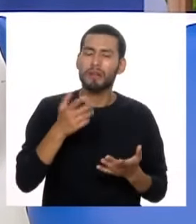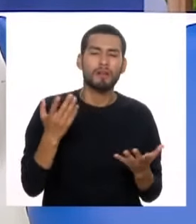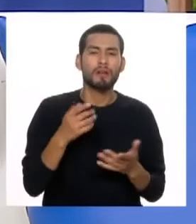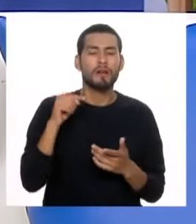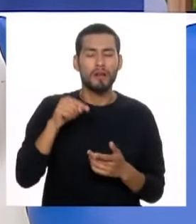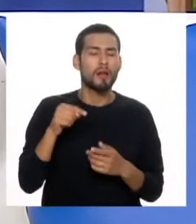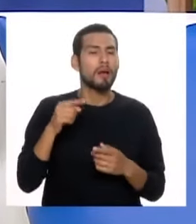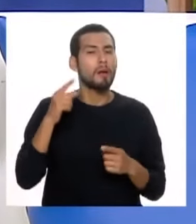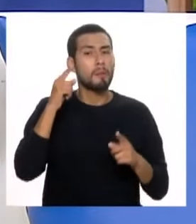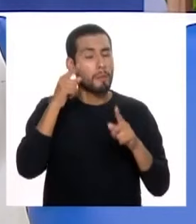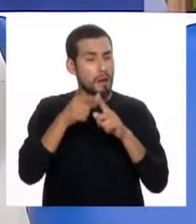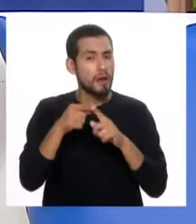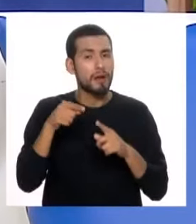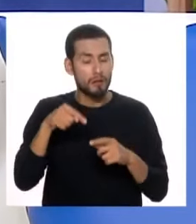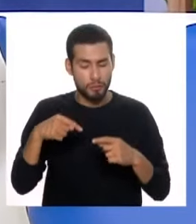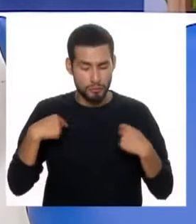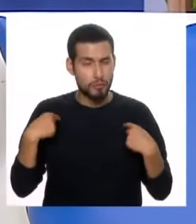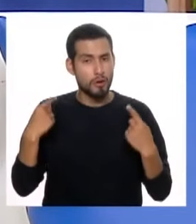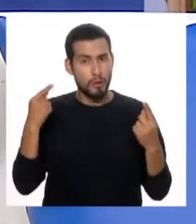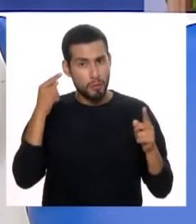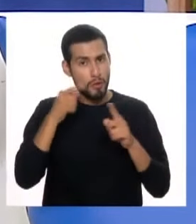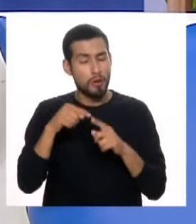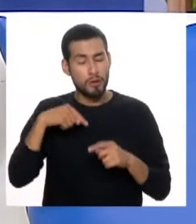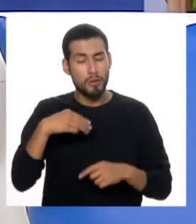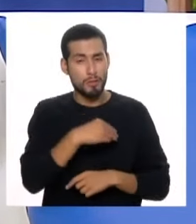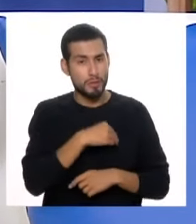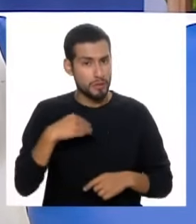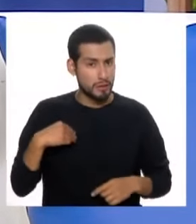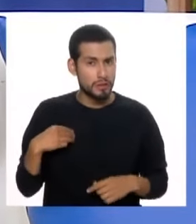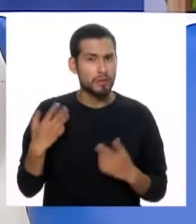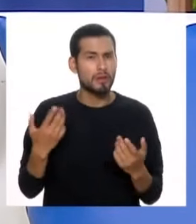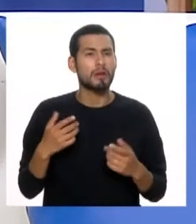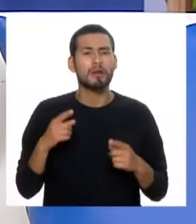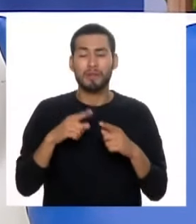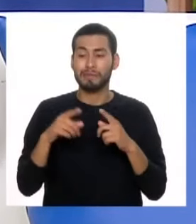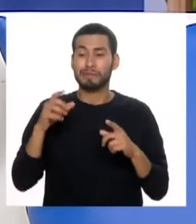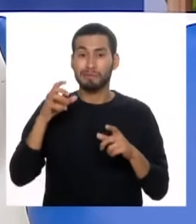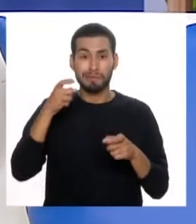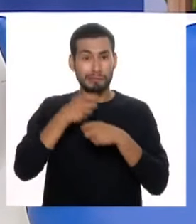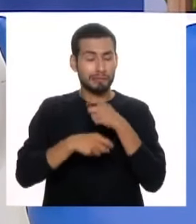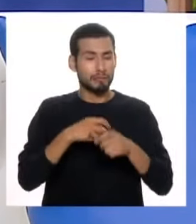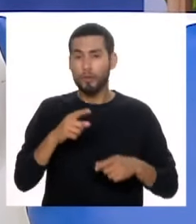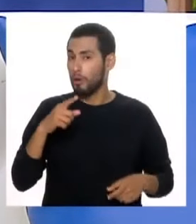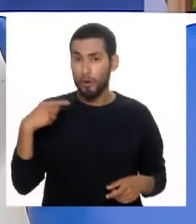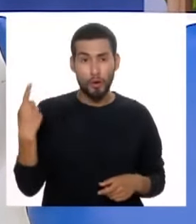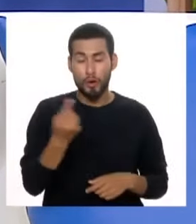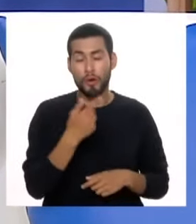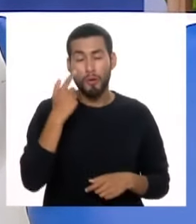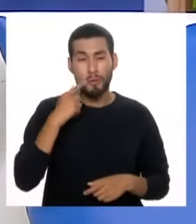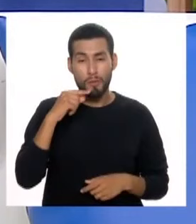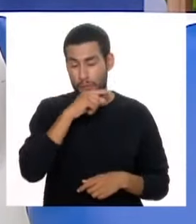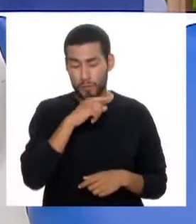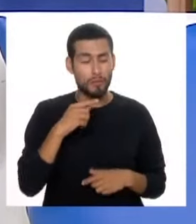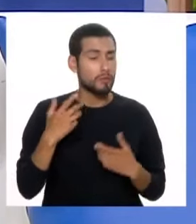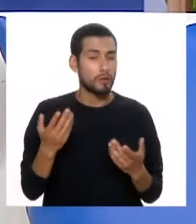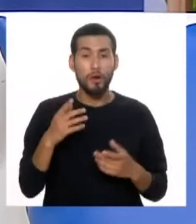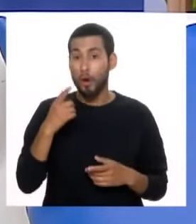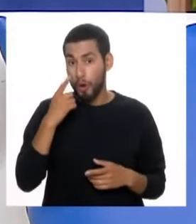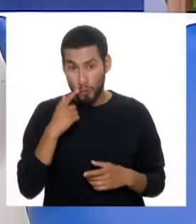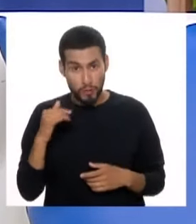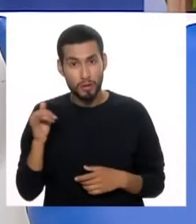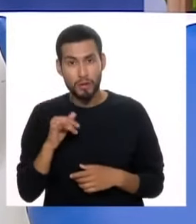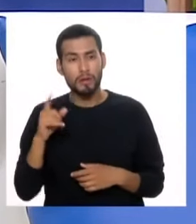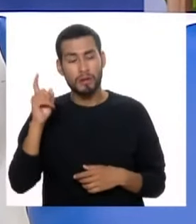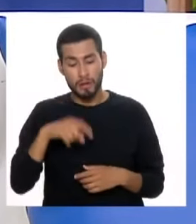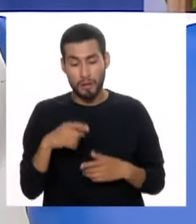están a la base, desde nuestro punto de vista como ministerio, de los actos de violencia. Todos y todas, hombres, también tenemos